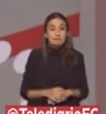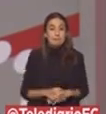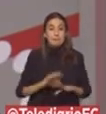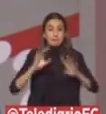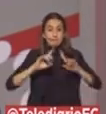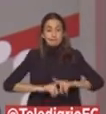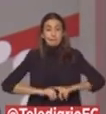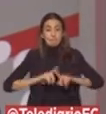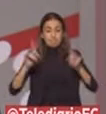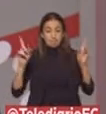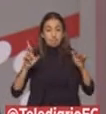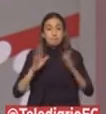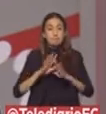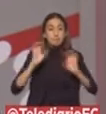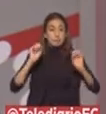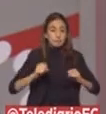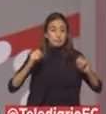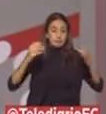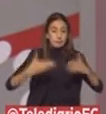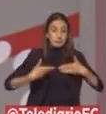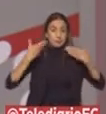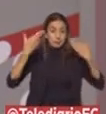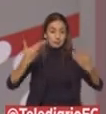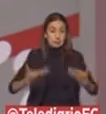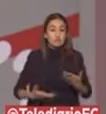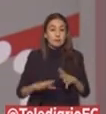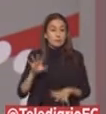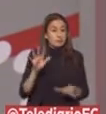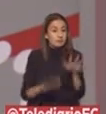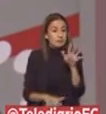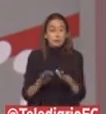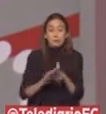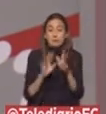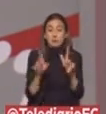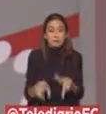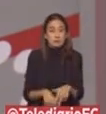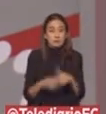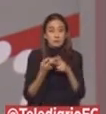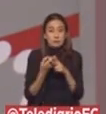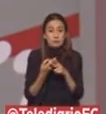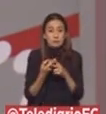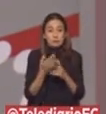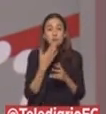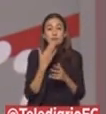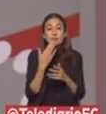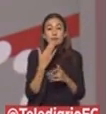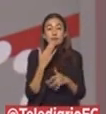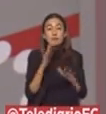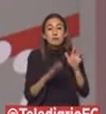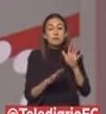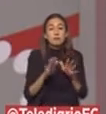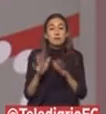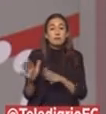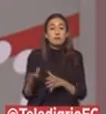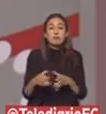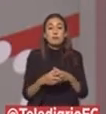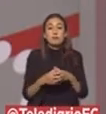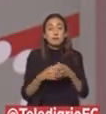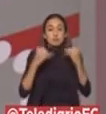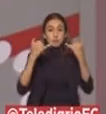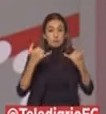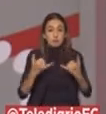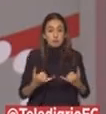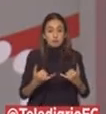pero de todas maneras creo que hay varios retos regionales que tienen que ser atendidos desde alguna instancia si no es desde la distancia de pro sur desde